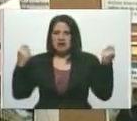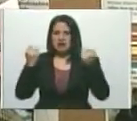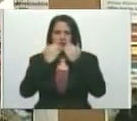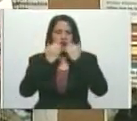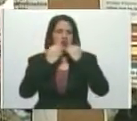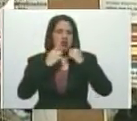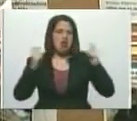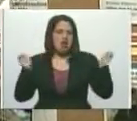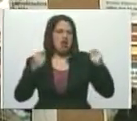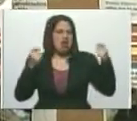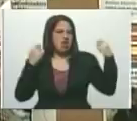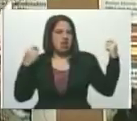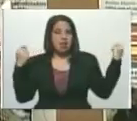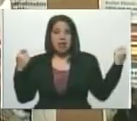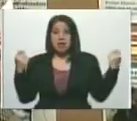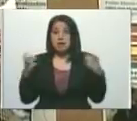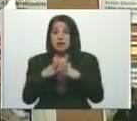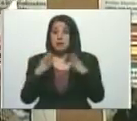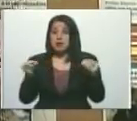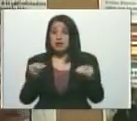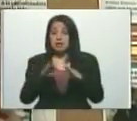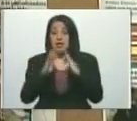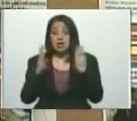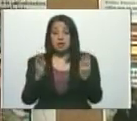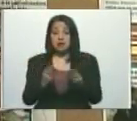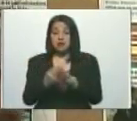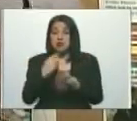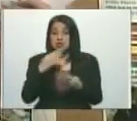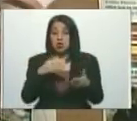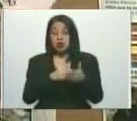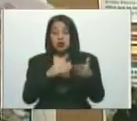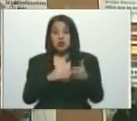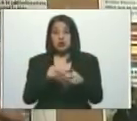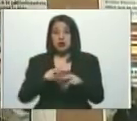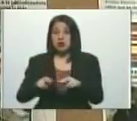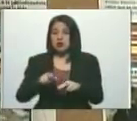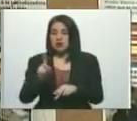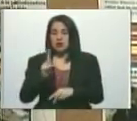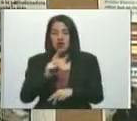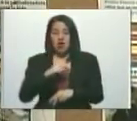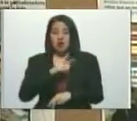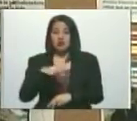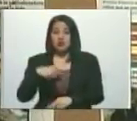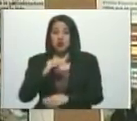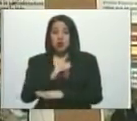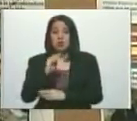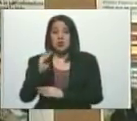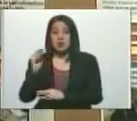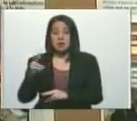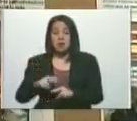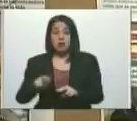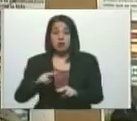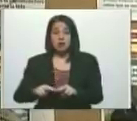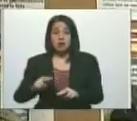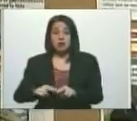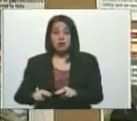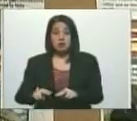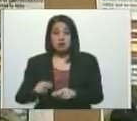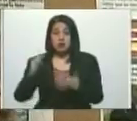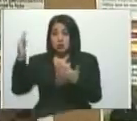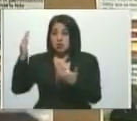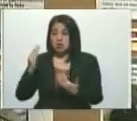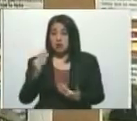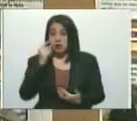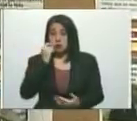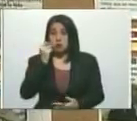para generar en el mundo que Venezuela atacaba a los niños. Nosotros protegemos a los niños, protegemos a los niños, que se vengan sus padres para acá.